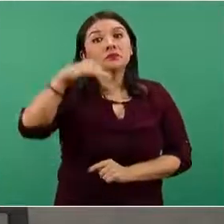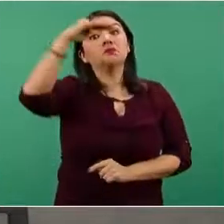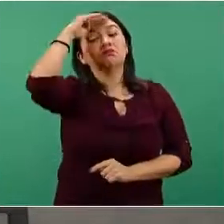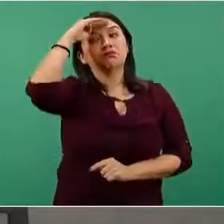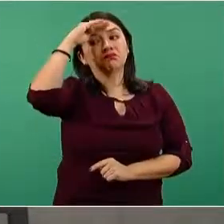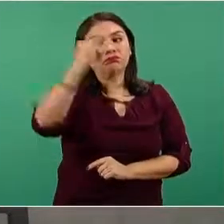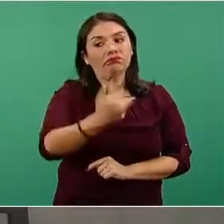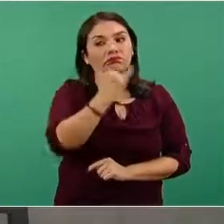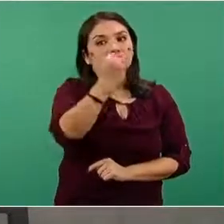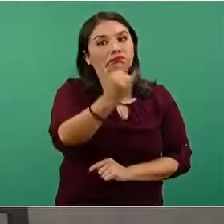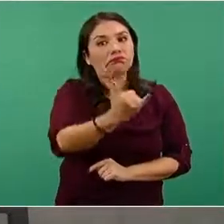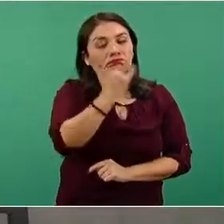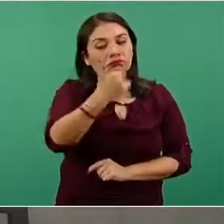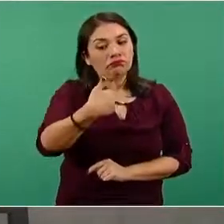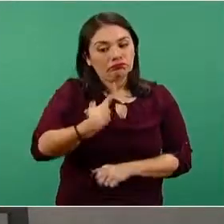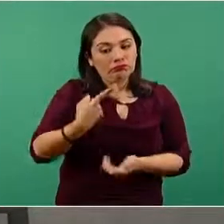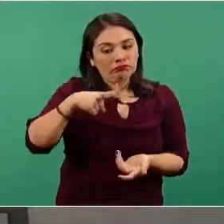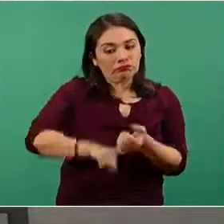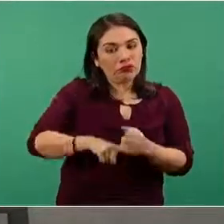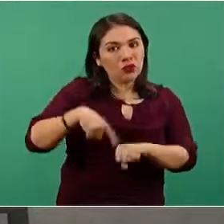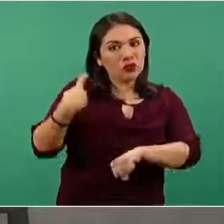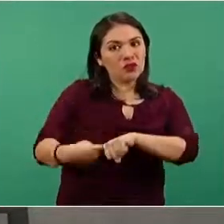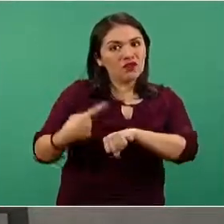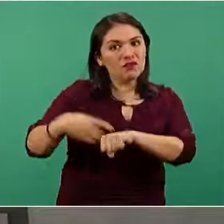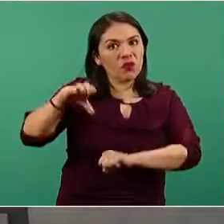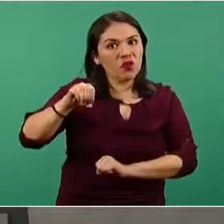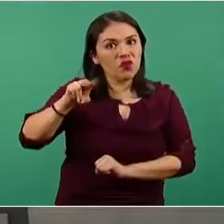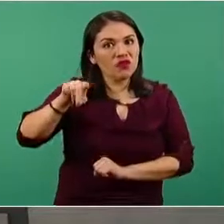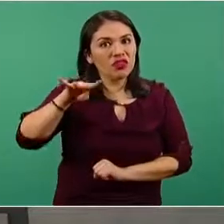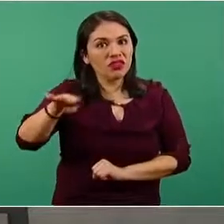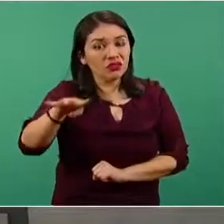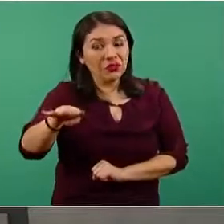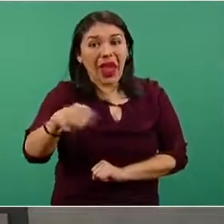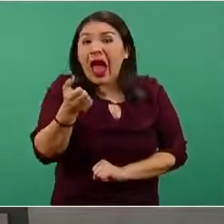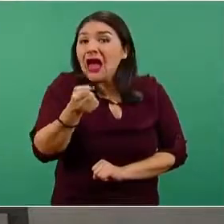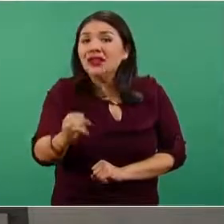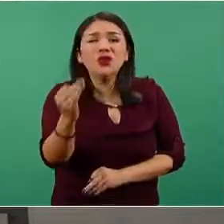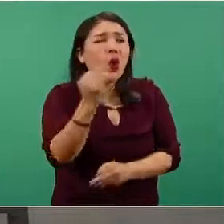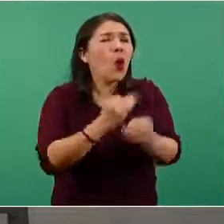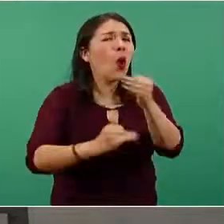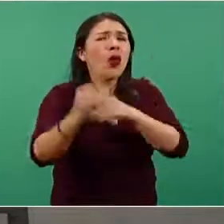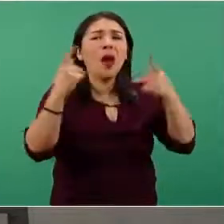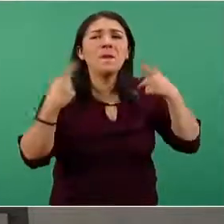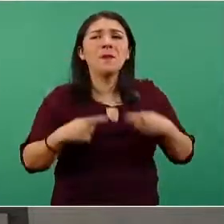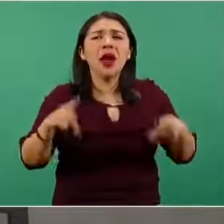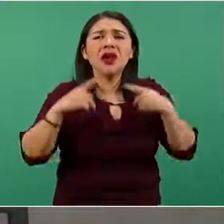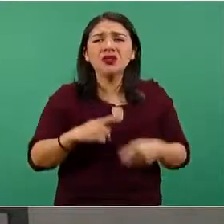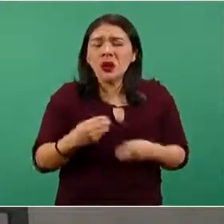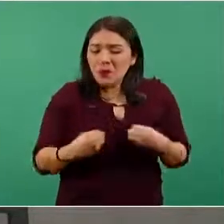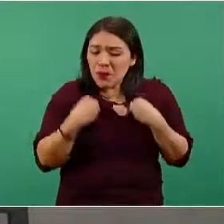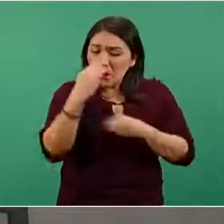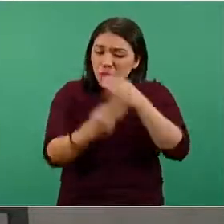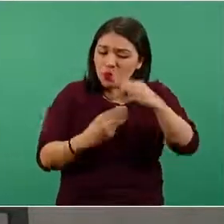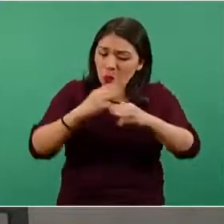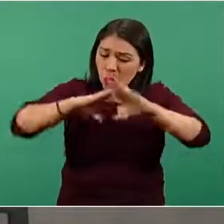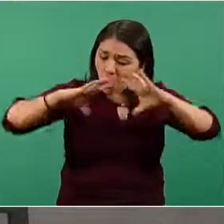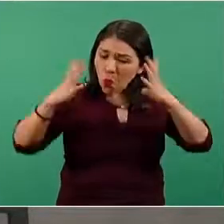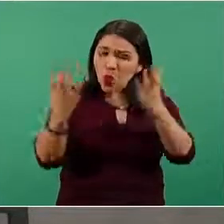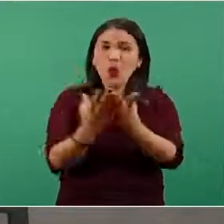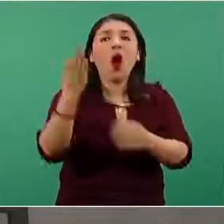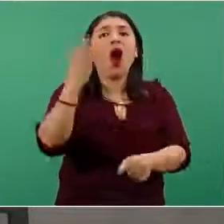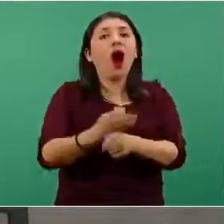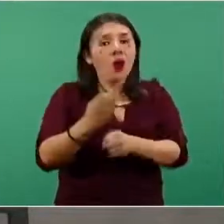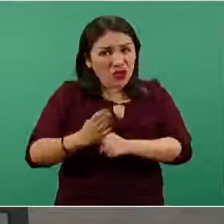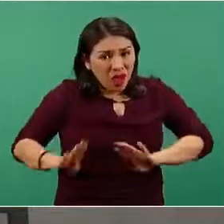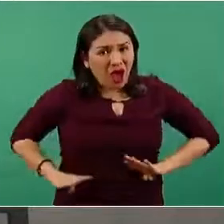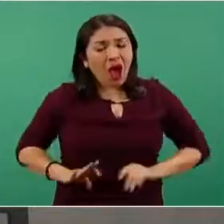de sospecha de COVID-19. Todas las personas que vivimos en el planeta estamos en una condición